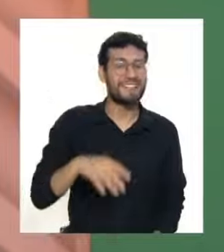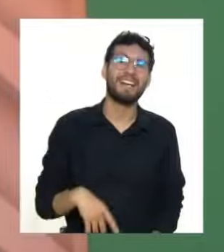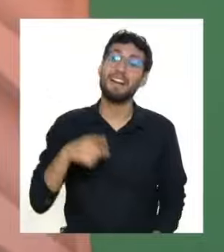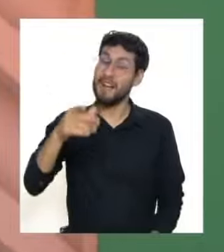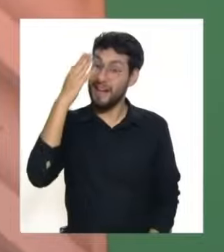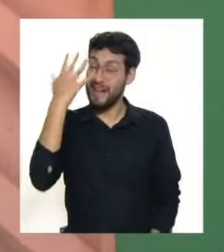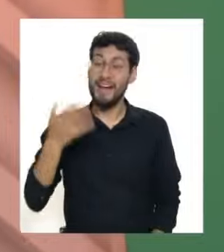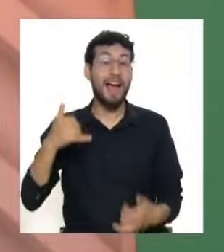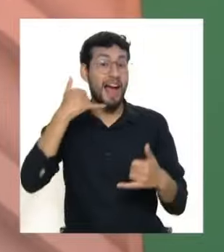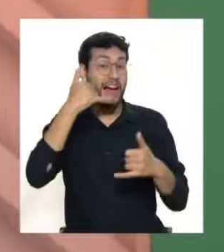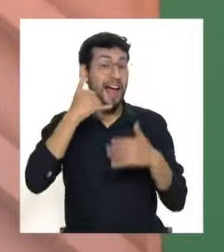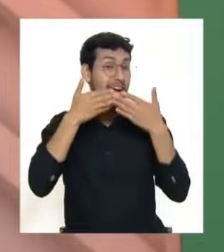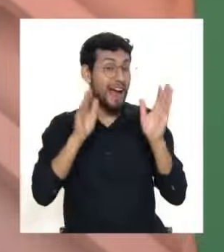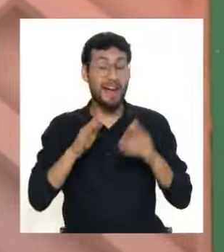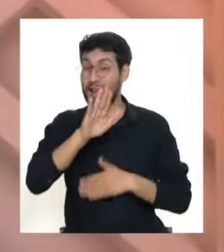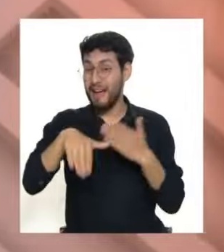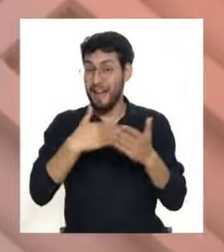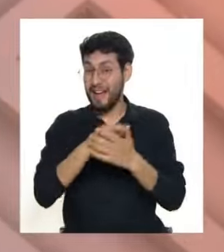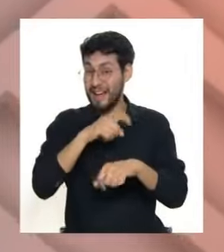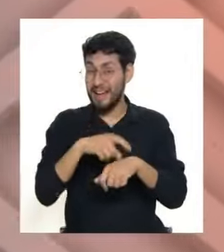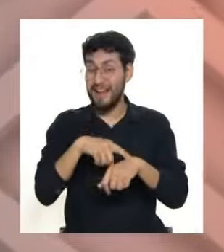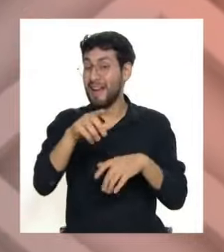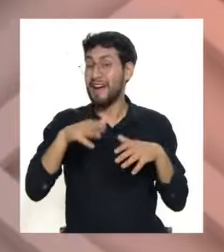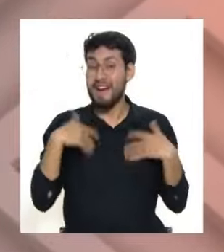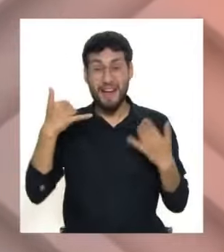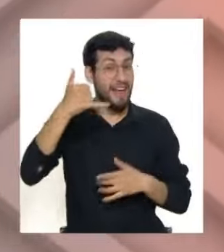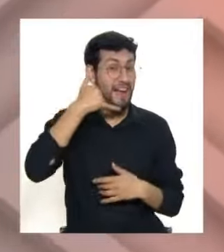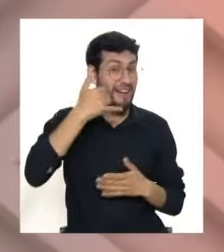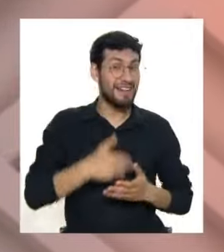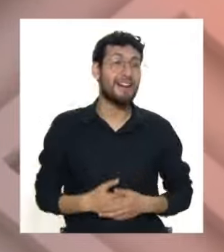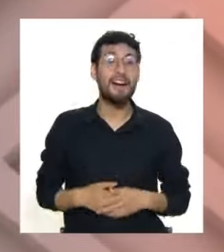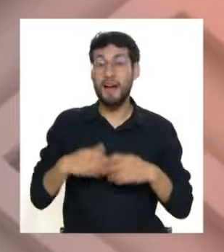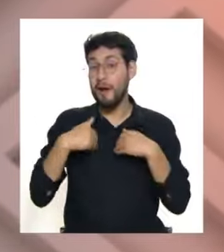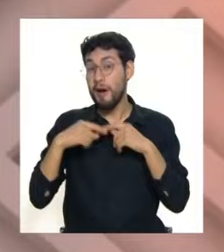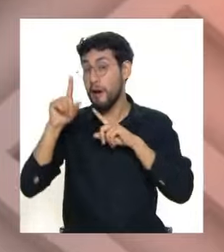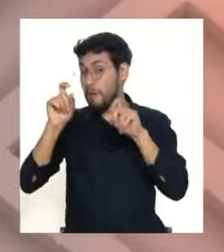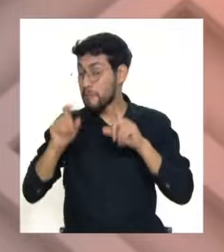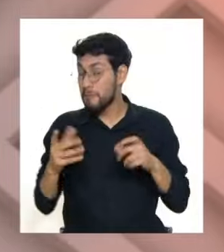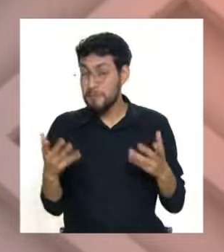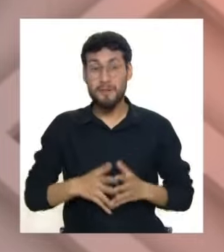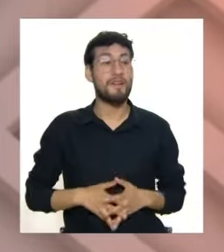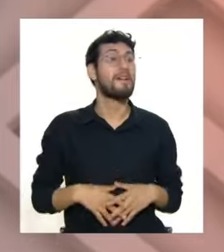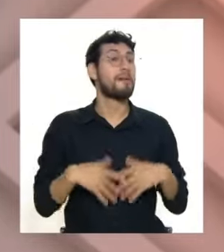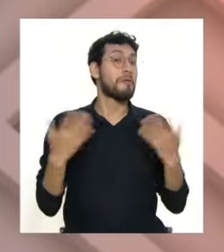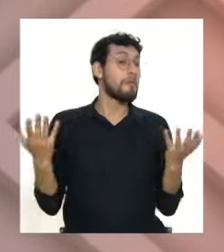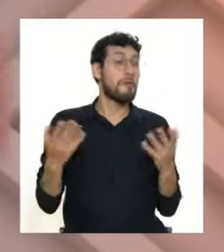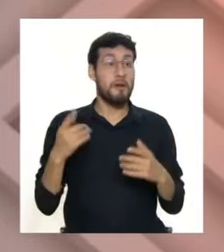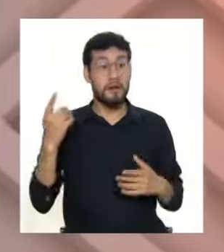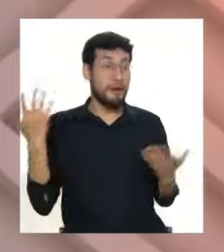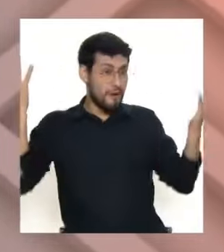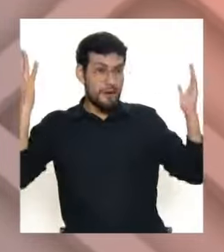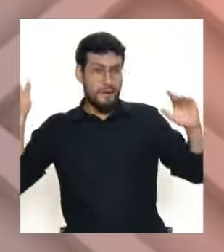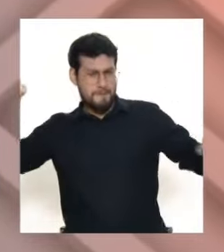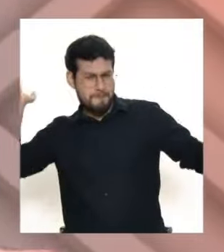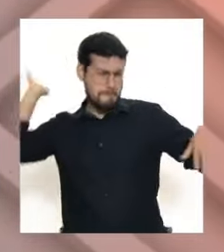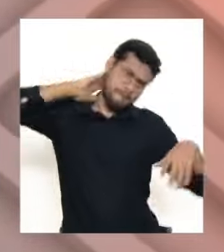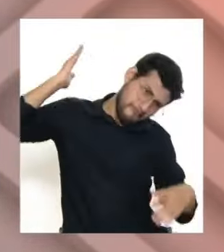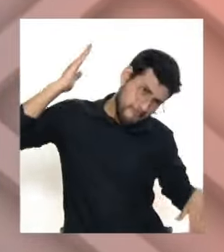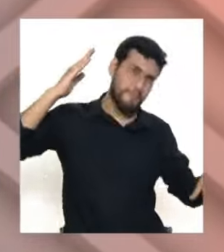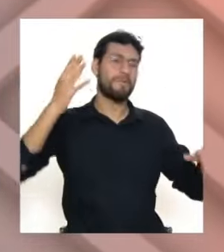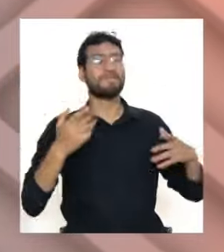619-0784. Ya sabes que nuestras líneas están abiertas en todo momento. Nos puedes dar una llamadita si tienes alguna pregunta para